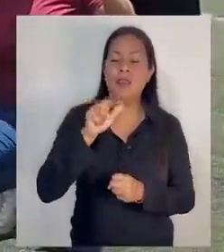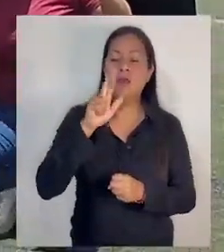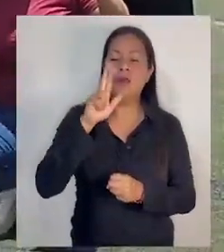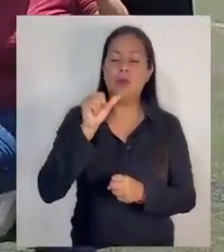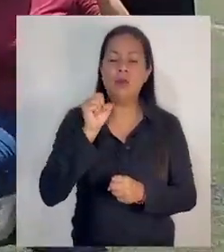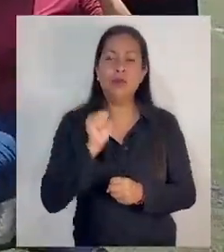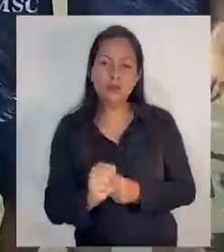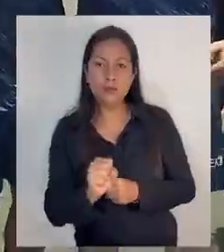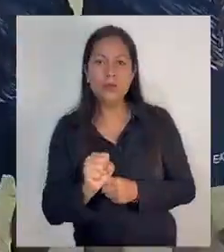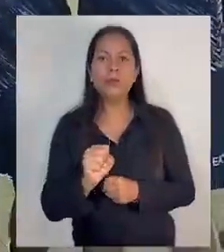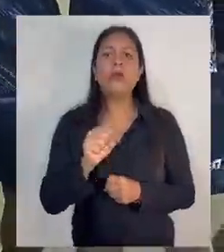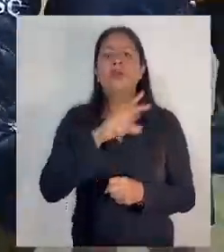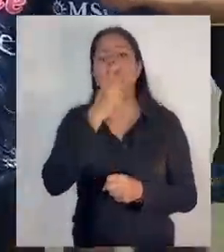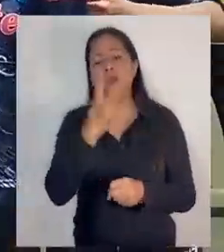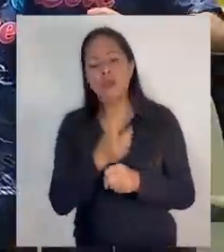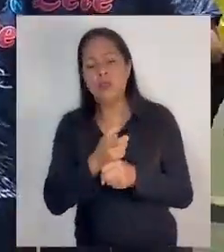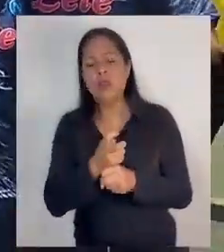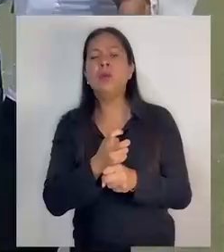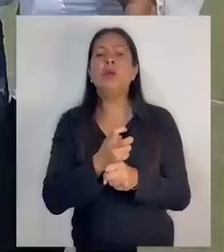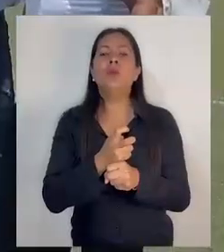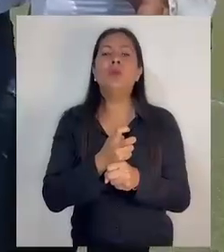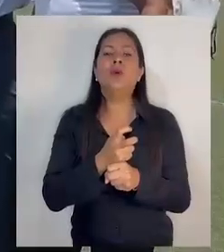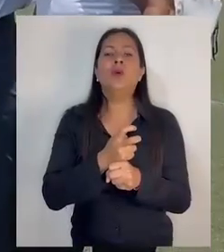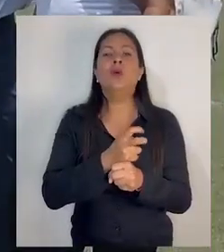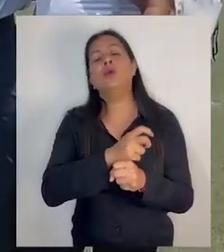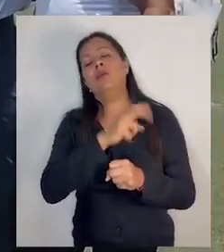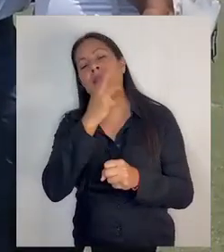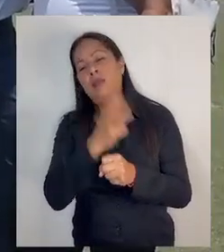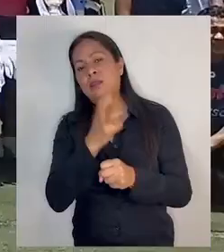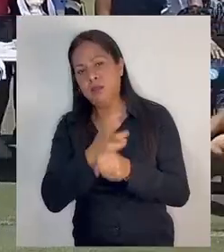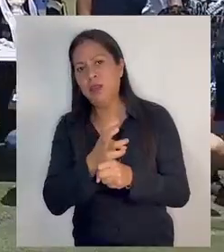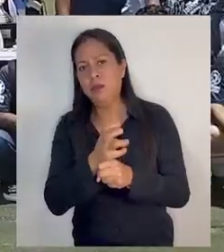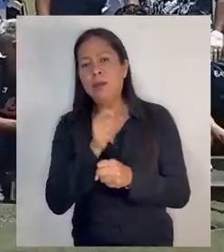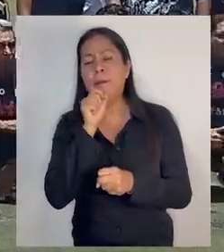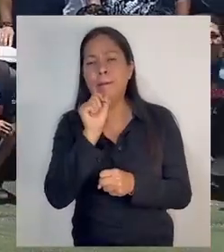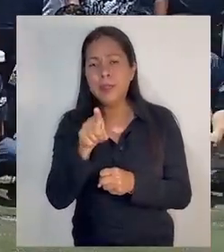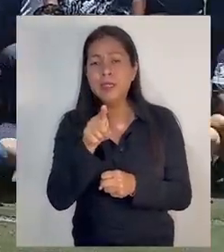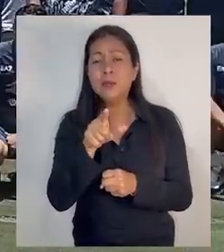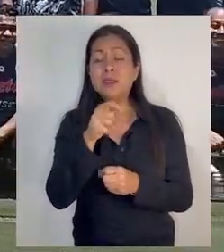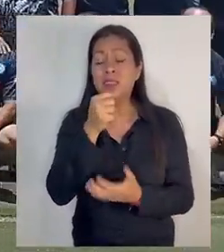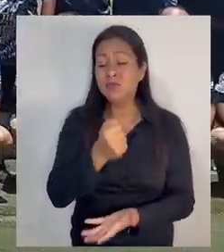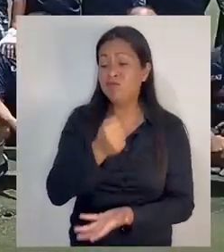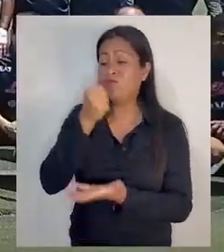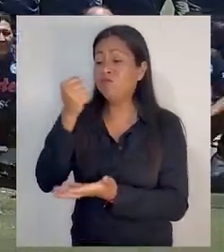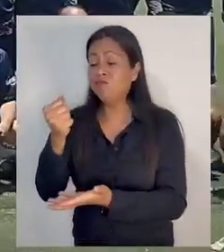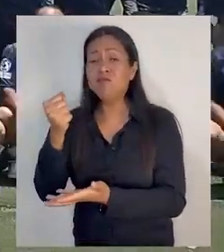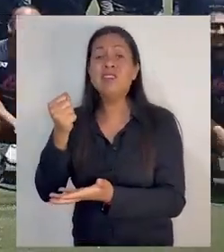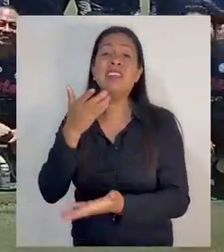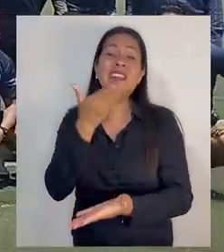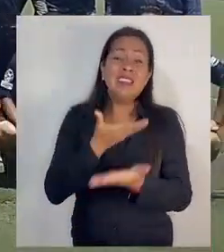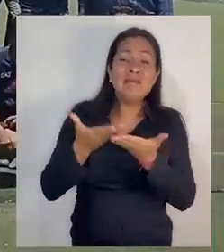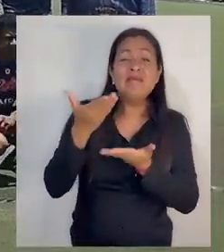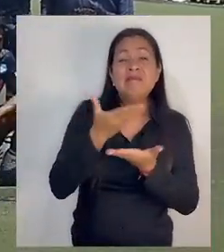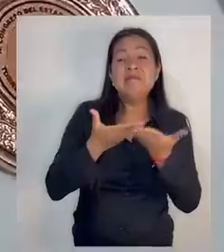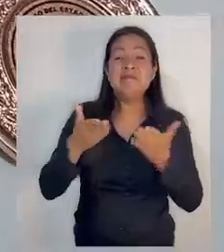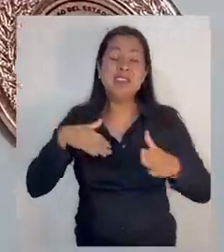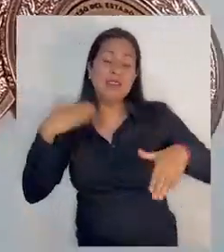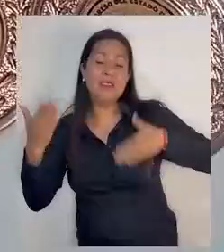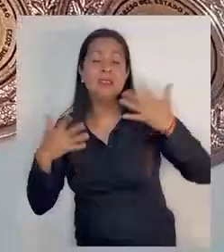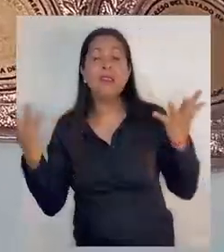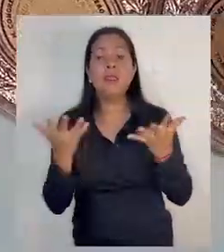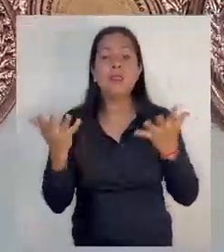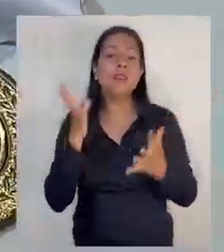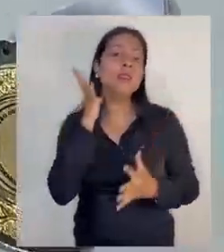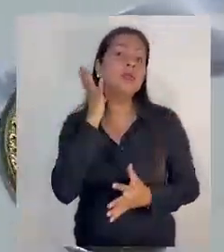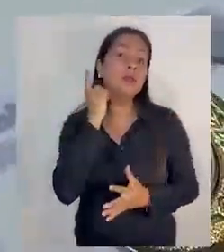en segundo lugar los discípulos de Sensei y en tercero los Indestructibles, mismos a los que se premió en el marco de la convivencia que el Congreso